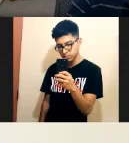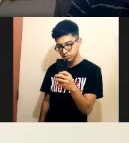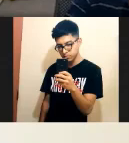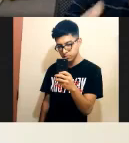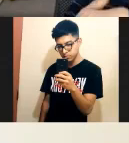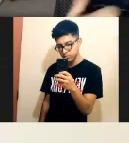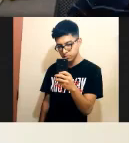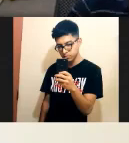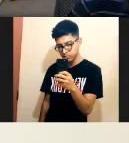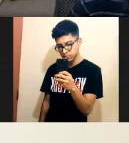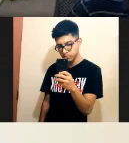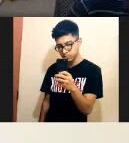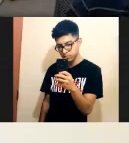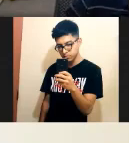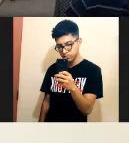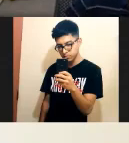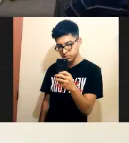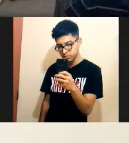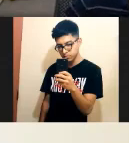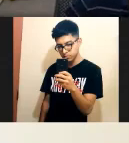no se pueden plantar